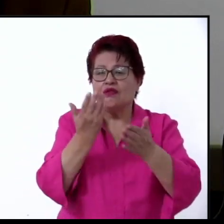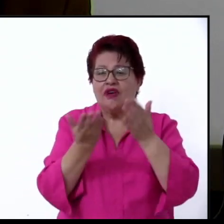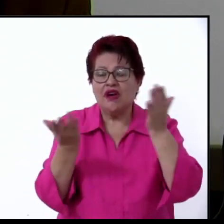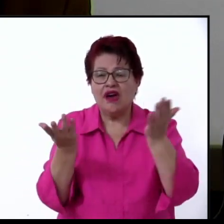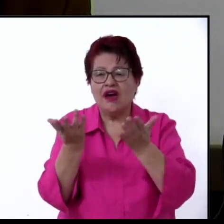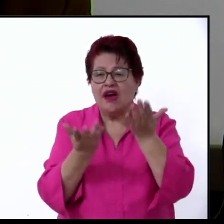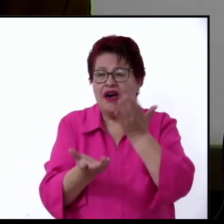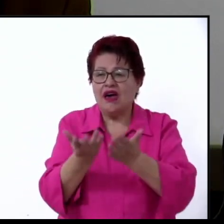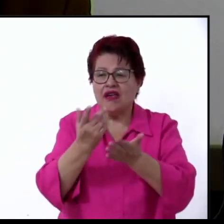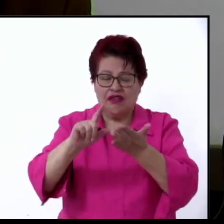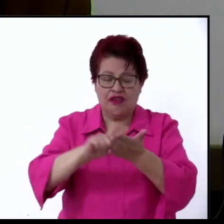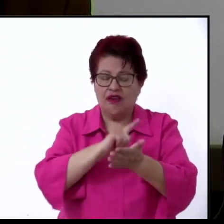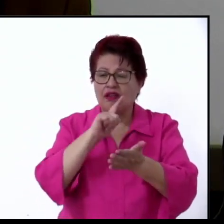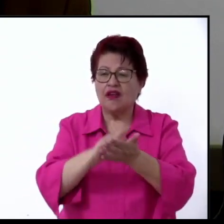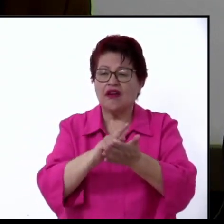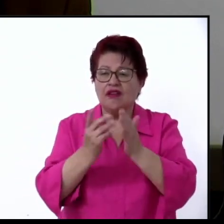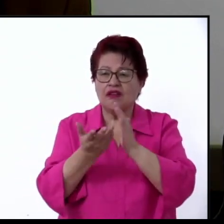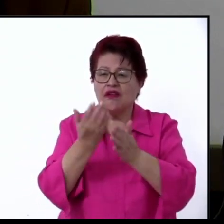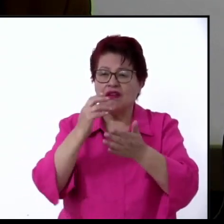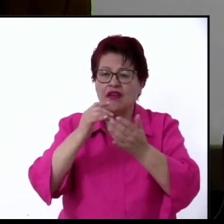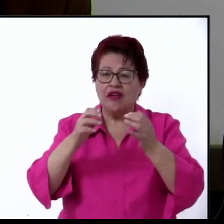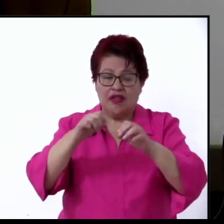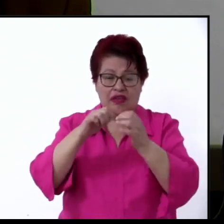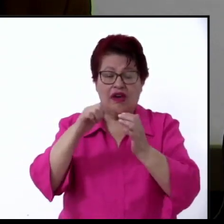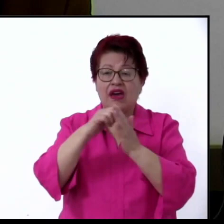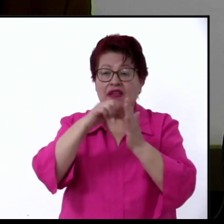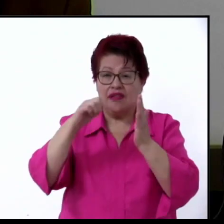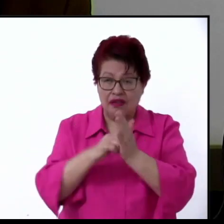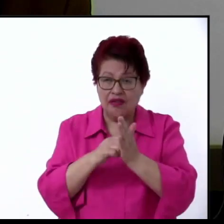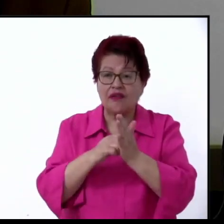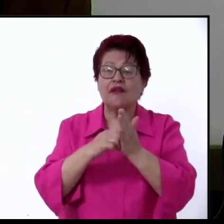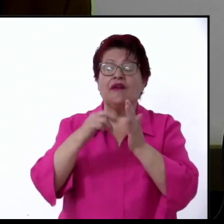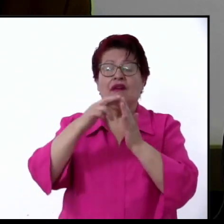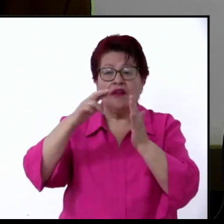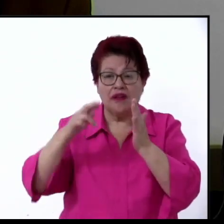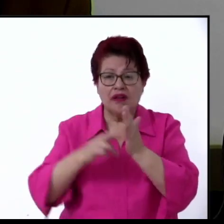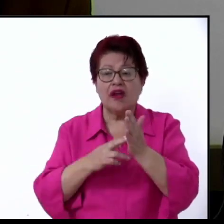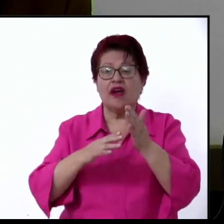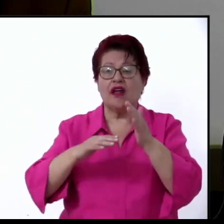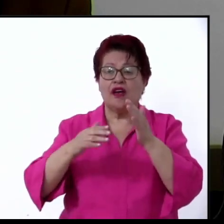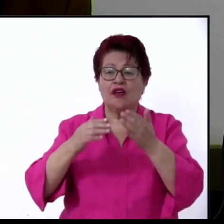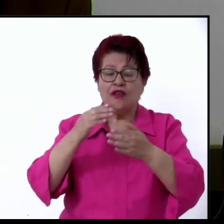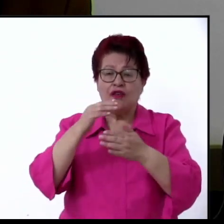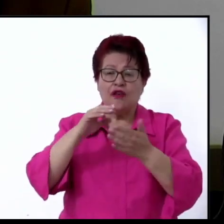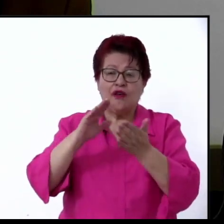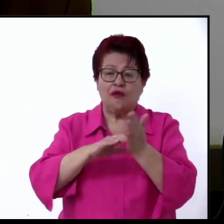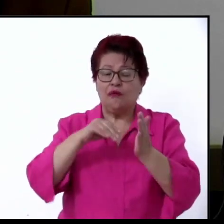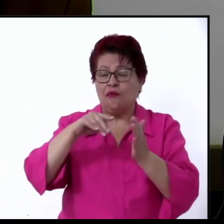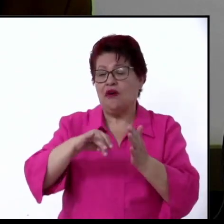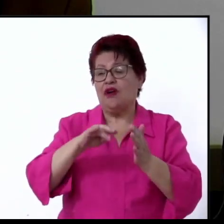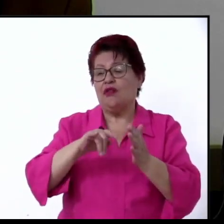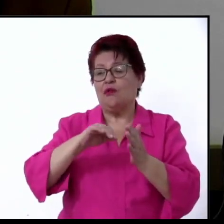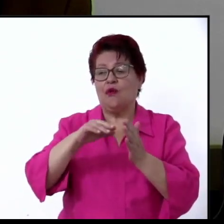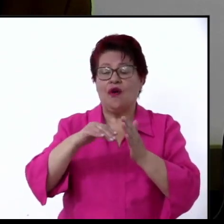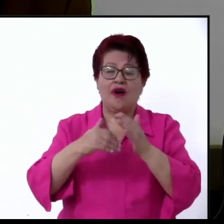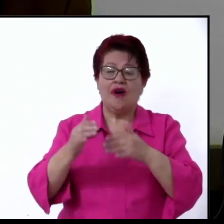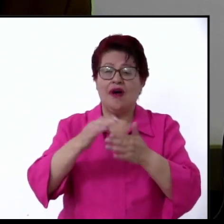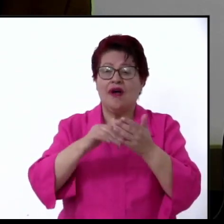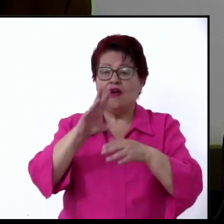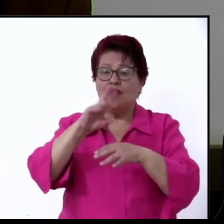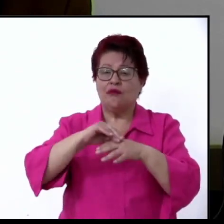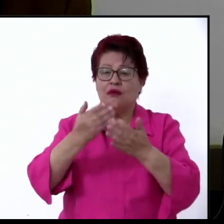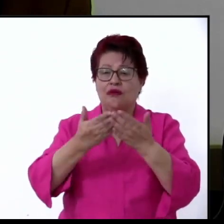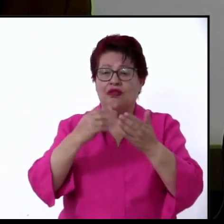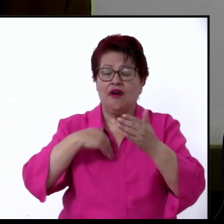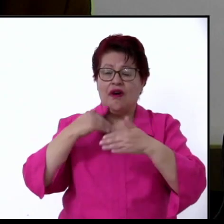de construcción legislativa, de construcción estatutaria, de reglas, de manuales, de mecanismos que nos permiten pues